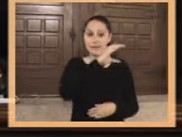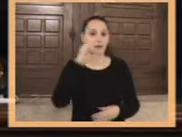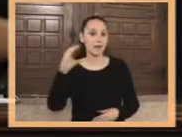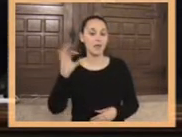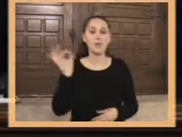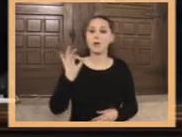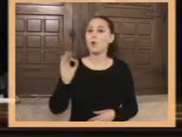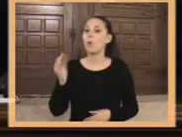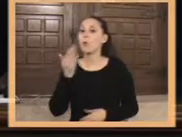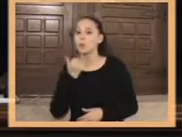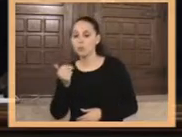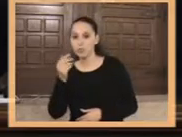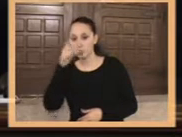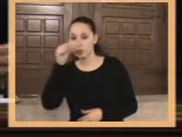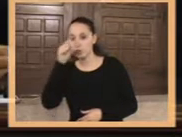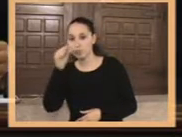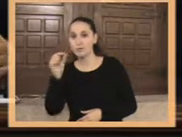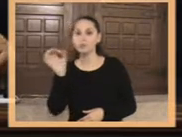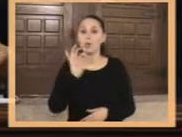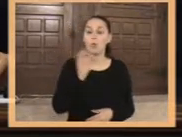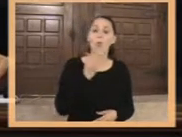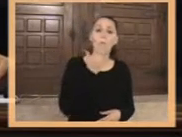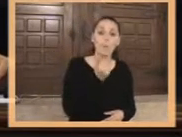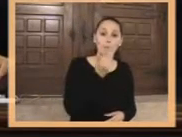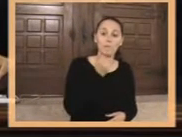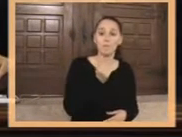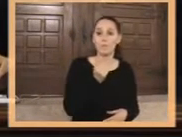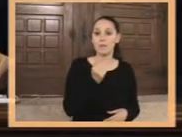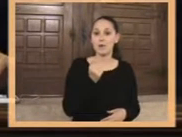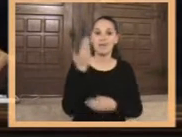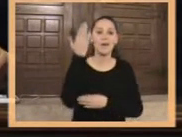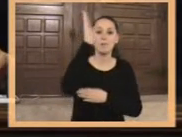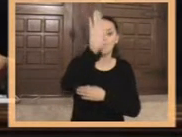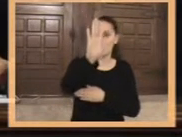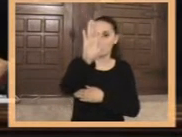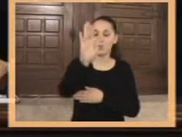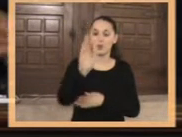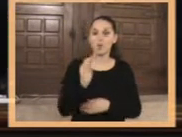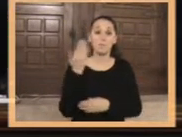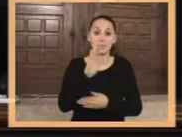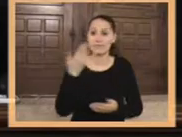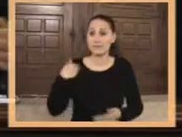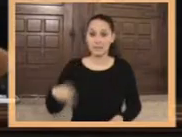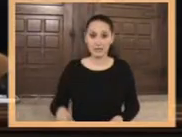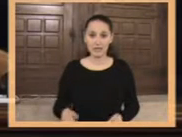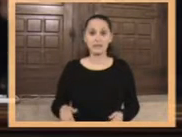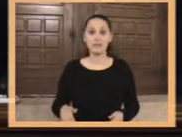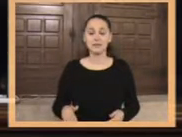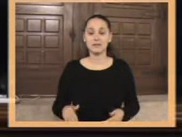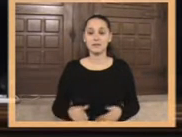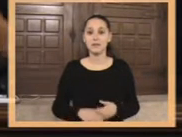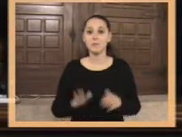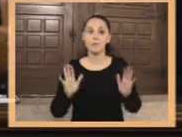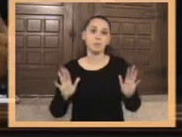evidentemente, como en Mérida, cuyo alcalde se mostró a favor de la medida que tomaba la Junta de no cobrar el IBI, pero, sin embargo,